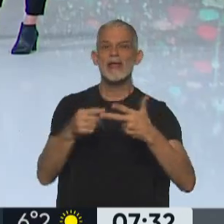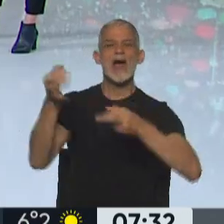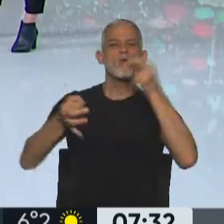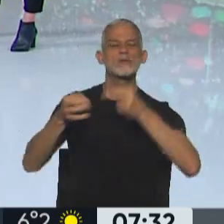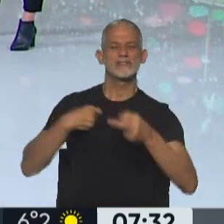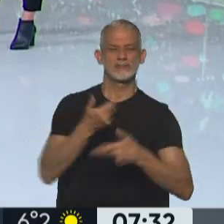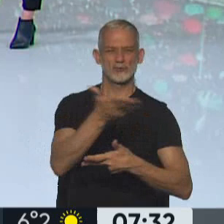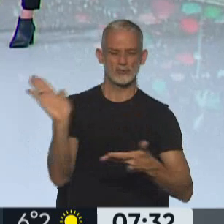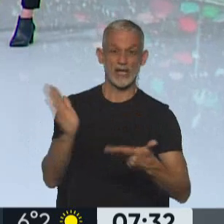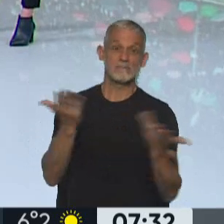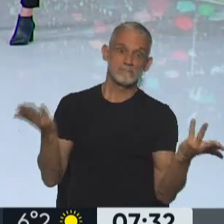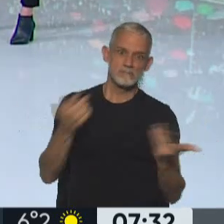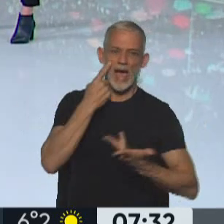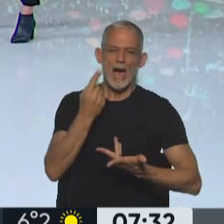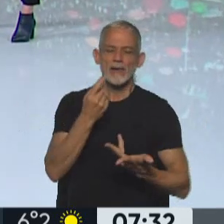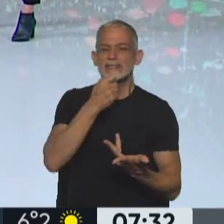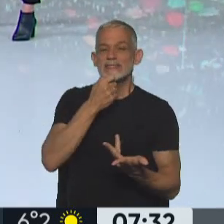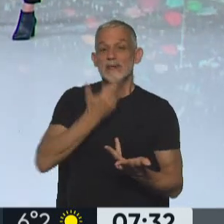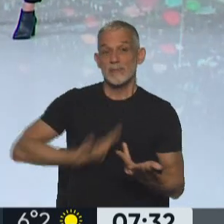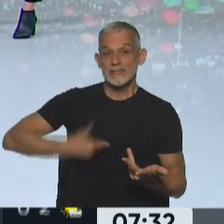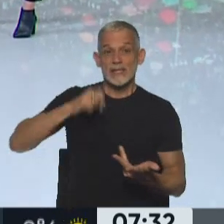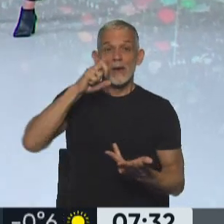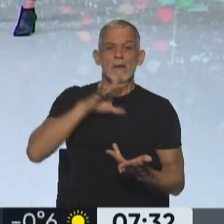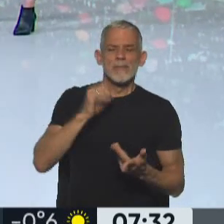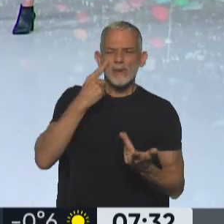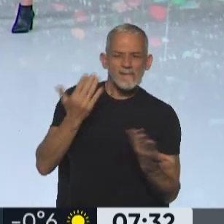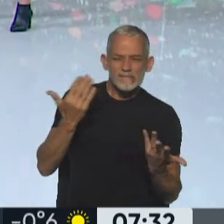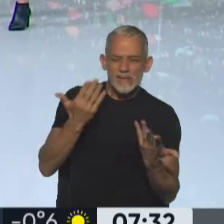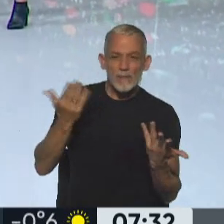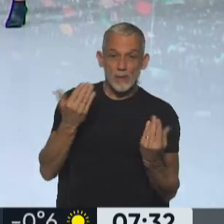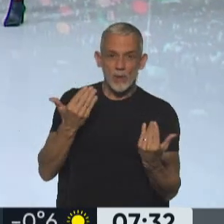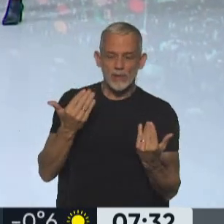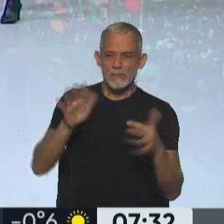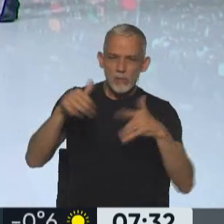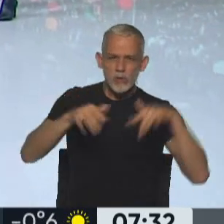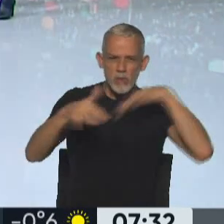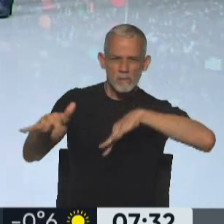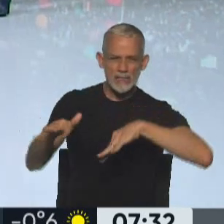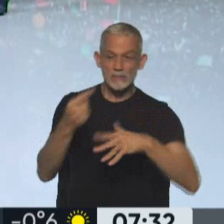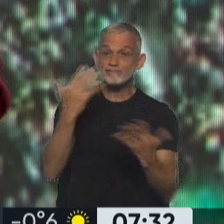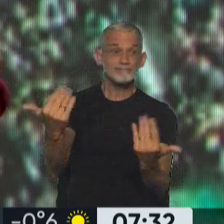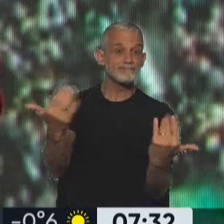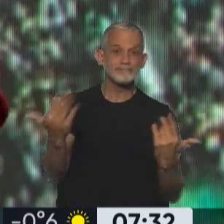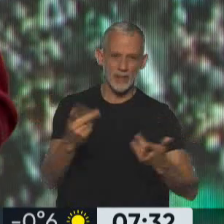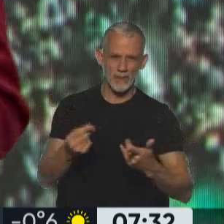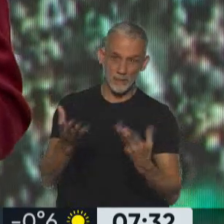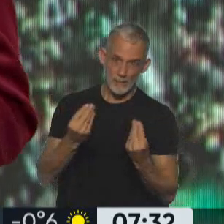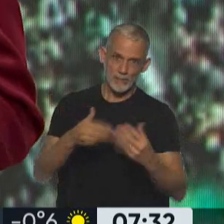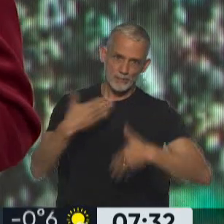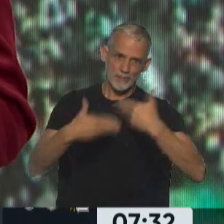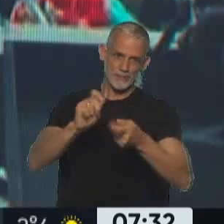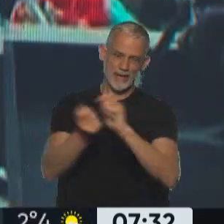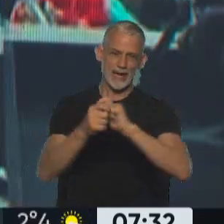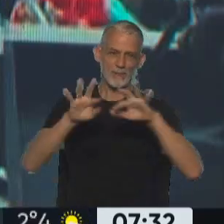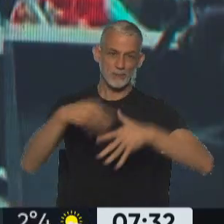justicia social. Vamos a ver si puede seguir apelando Petro a la movilización social para poder llevar adelante su